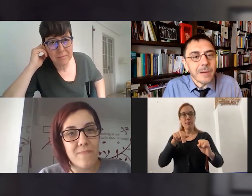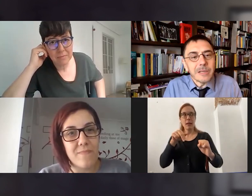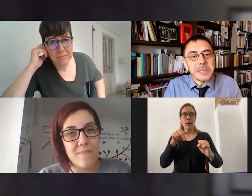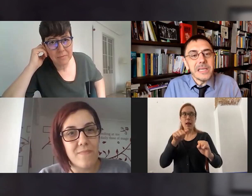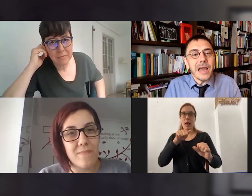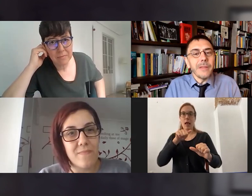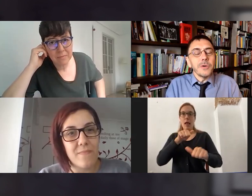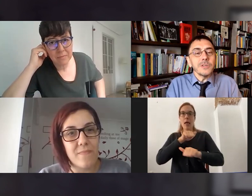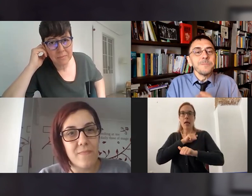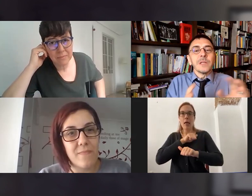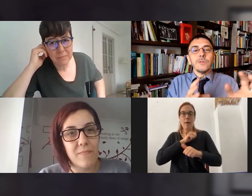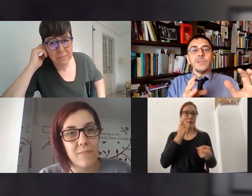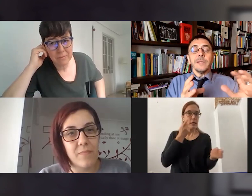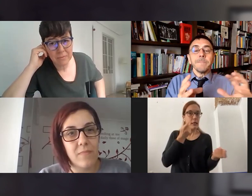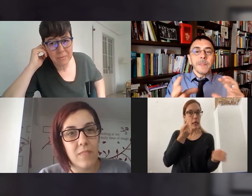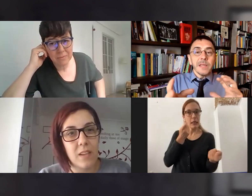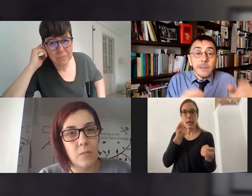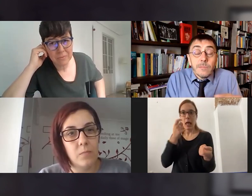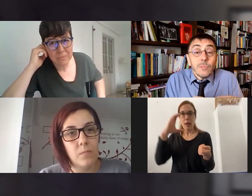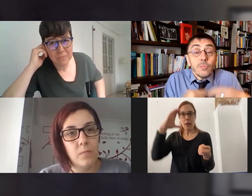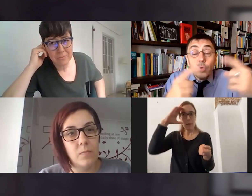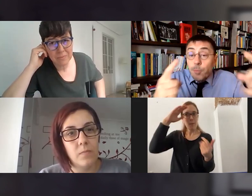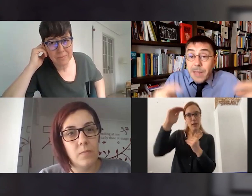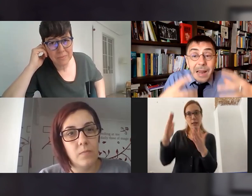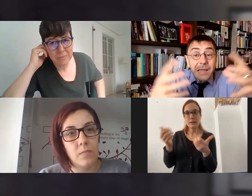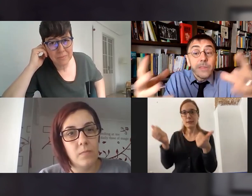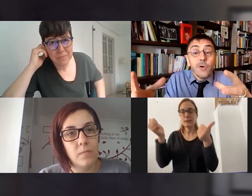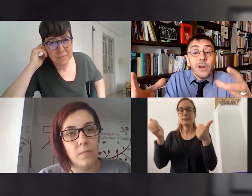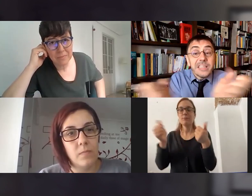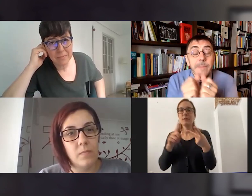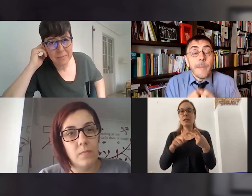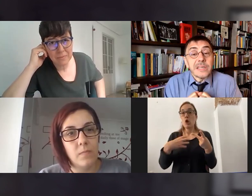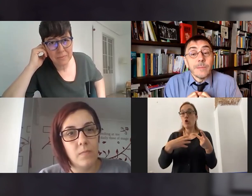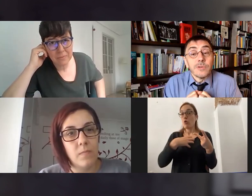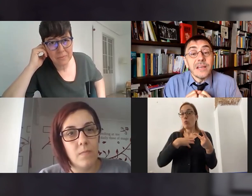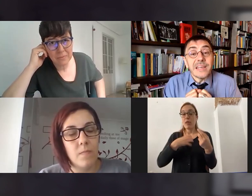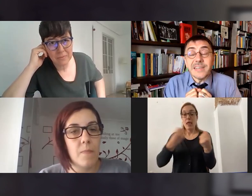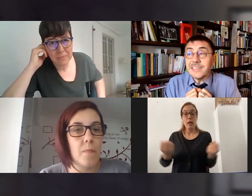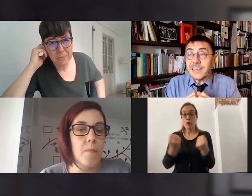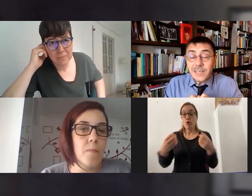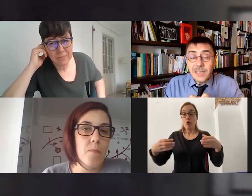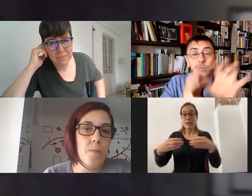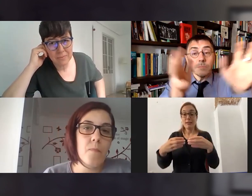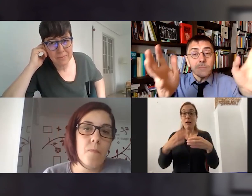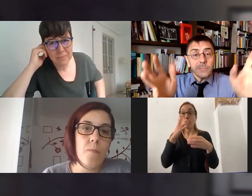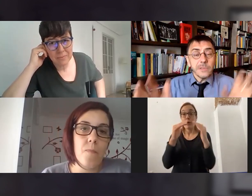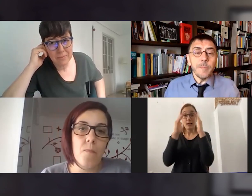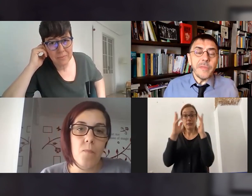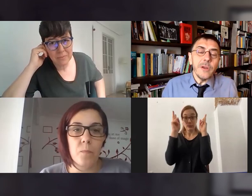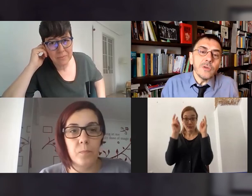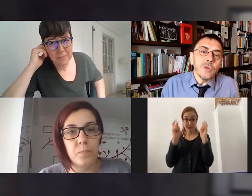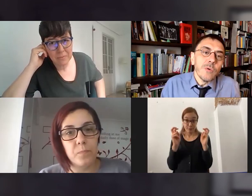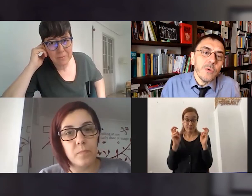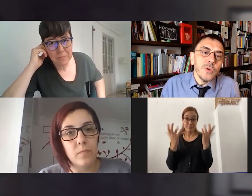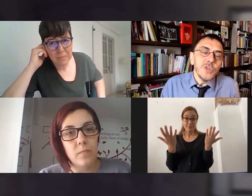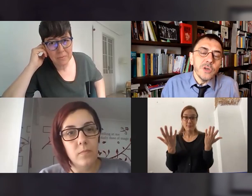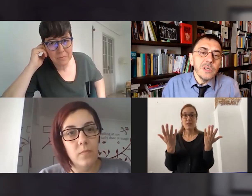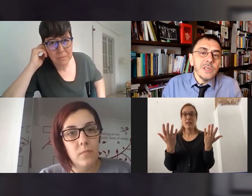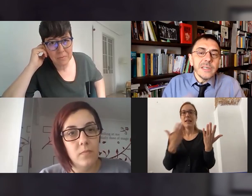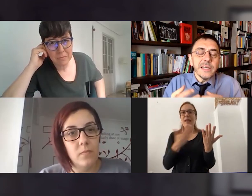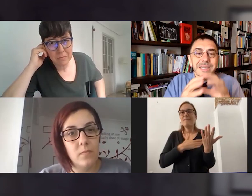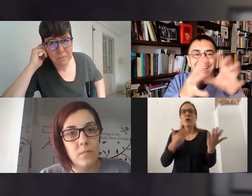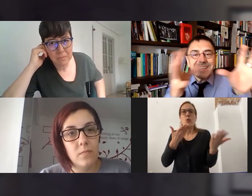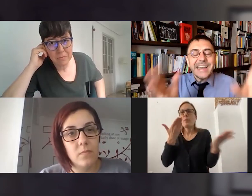vamos a estar más vigilados, donde no puede haber acción colectiva porque estamos en las casas. Bueno, quiero pediros como